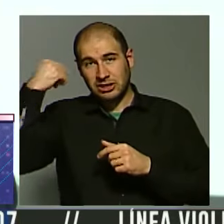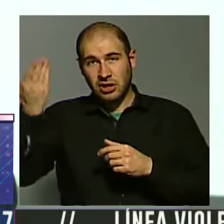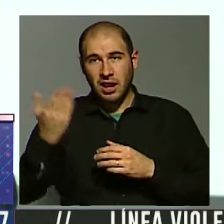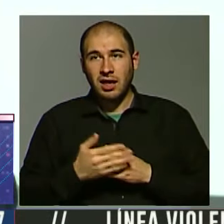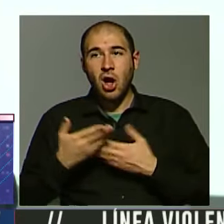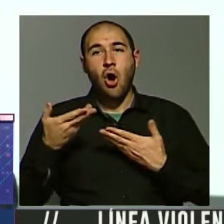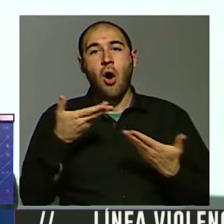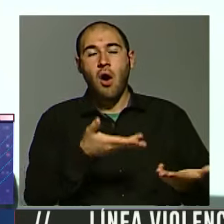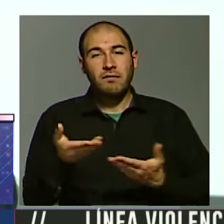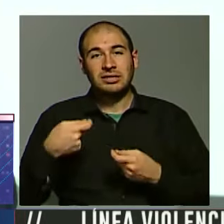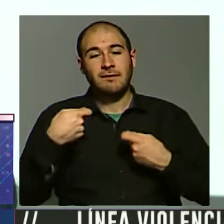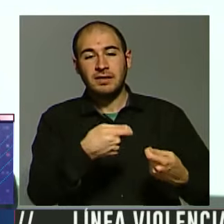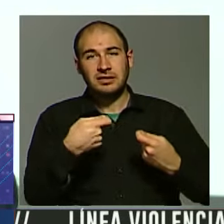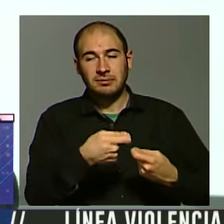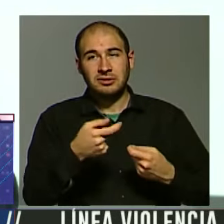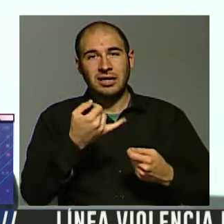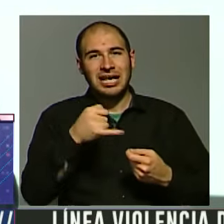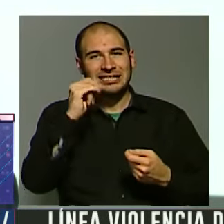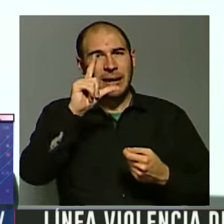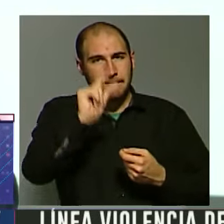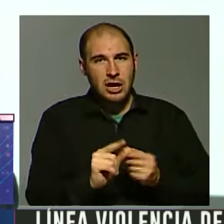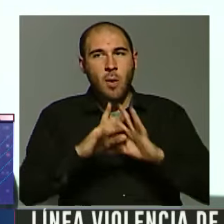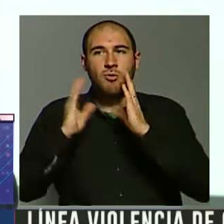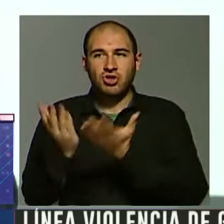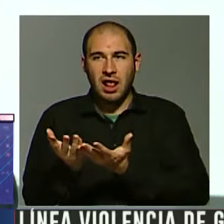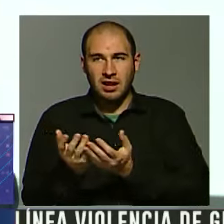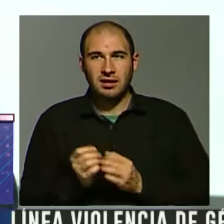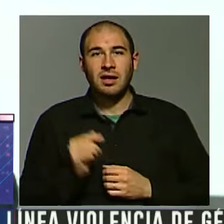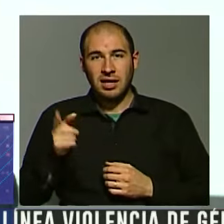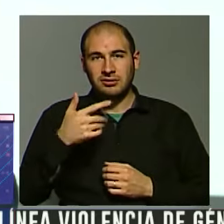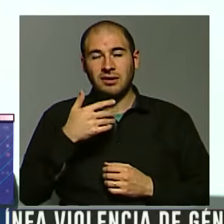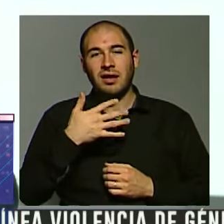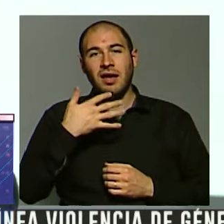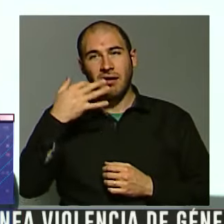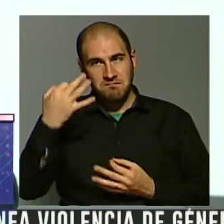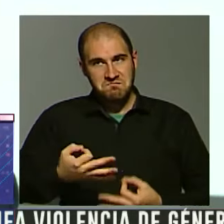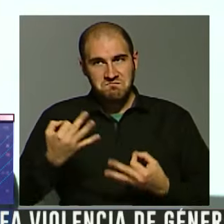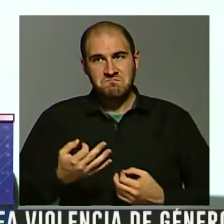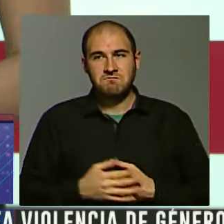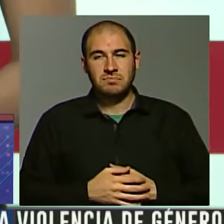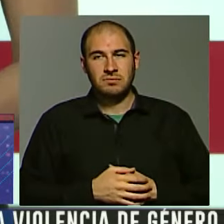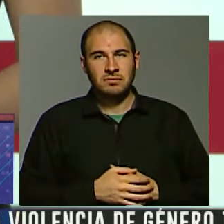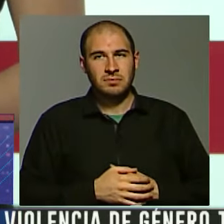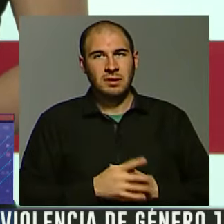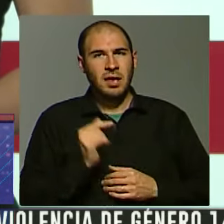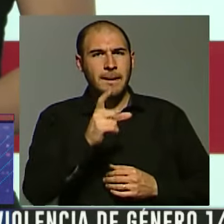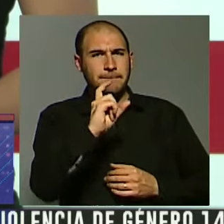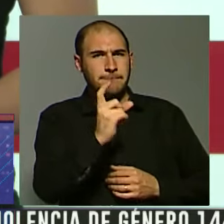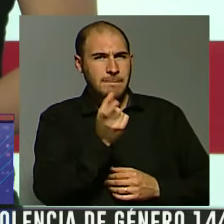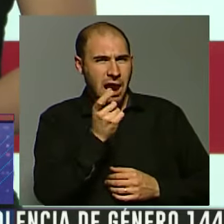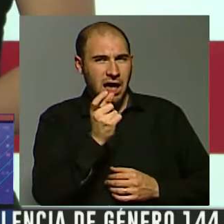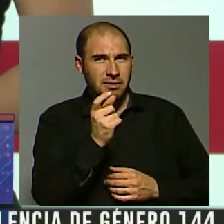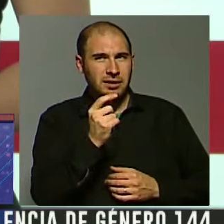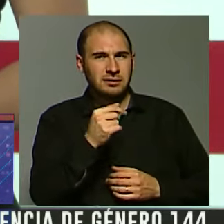internacional ofrece financiamiento a la menor tasa en el mundo. Eso es relativamente bueno. Bueno, hay un término que se ve en